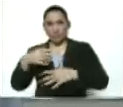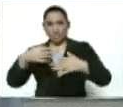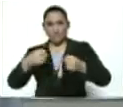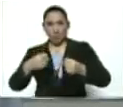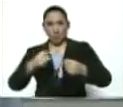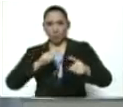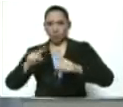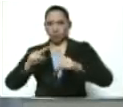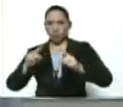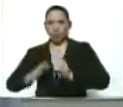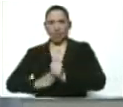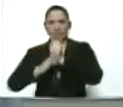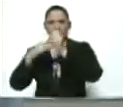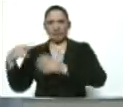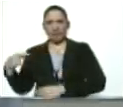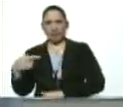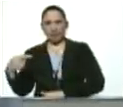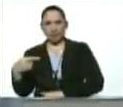dirigidos por un líder negativo